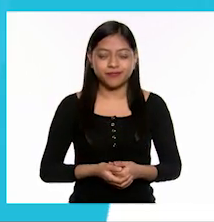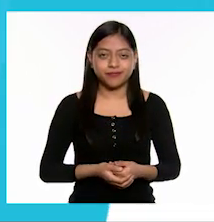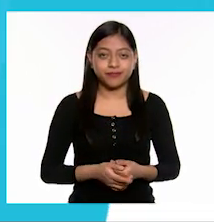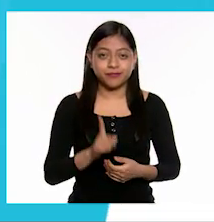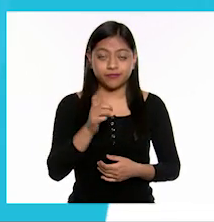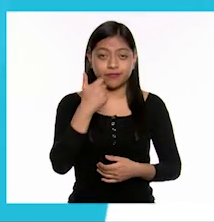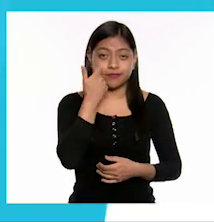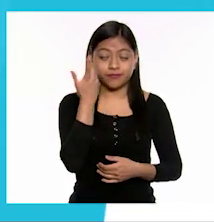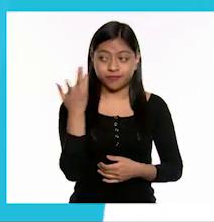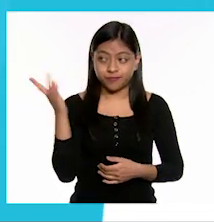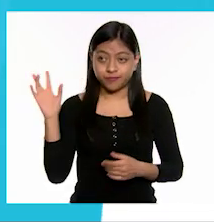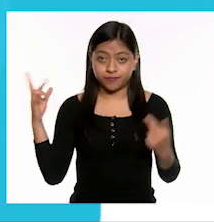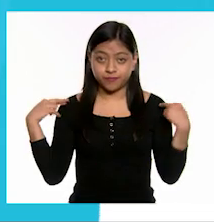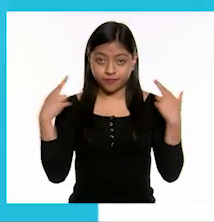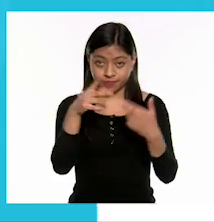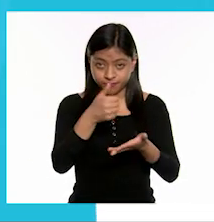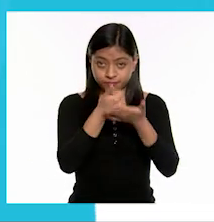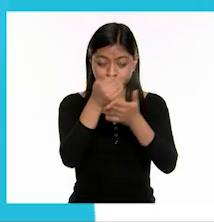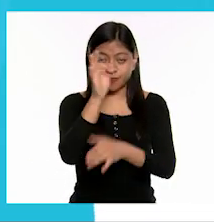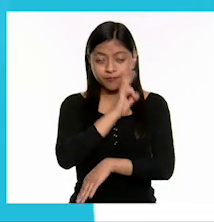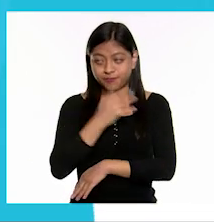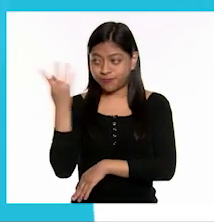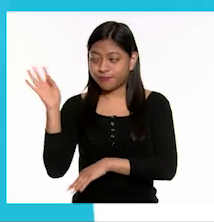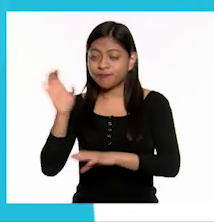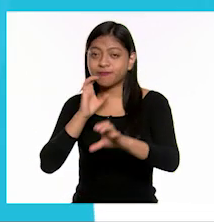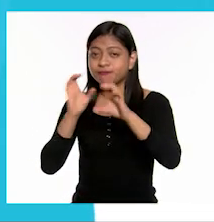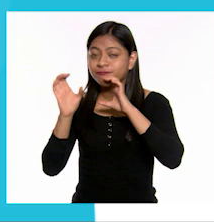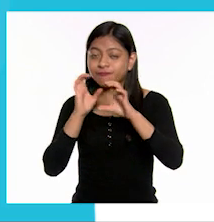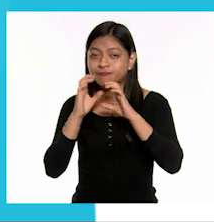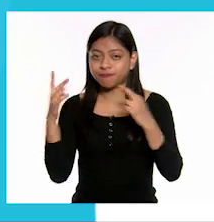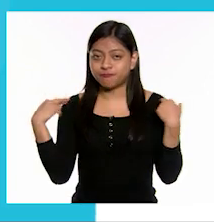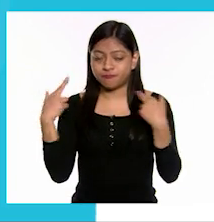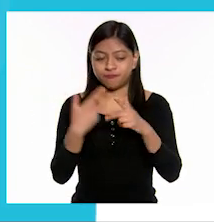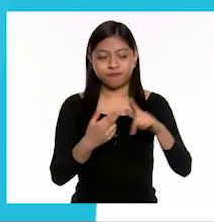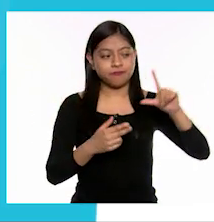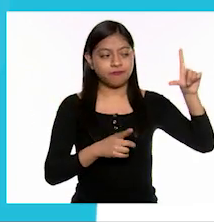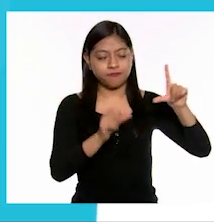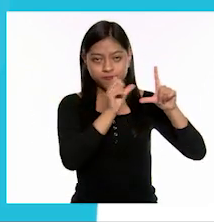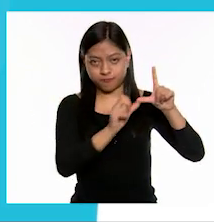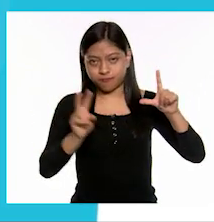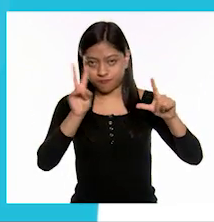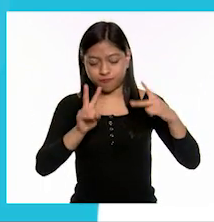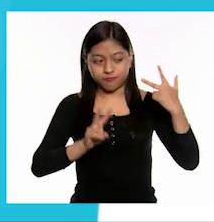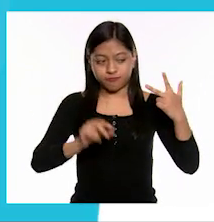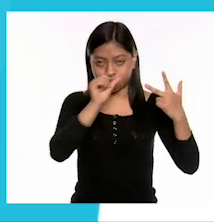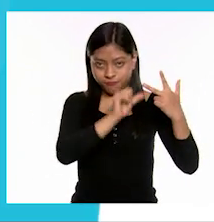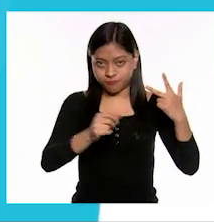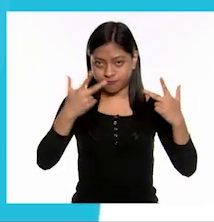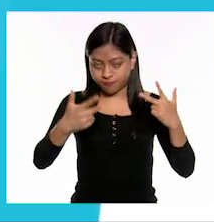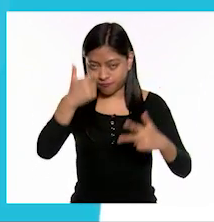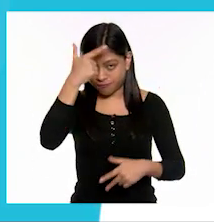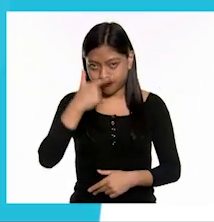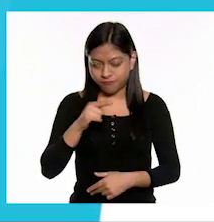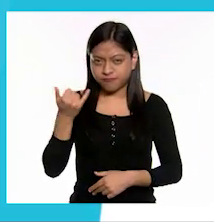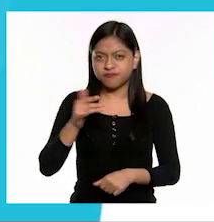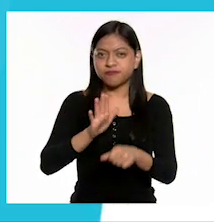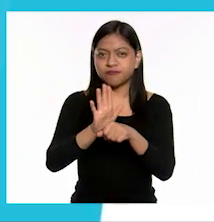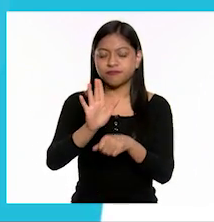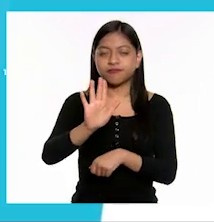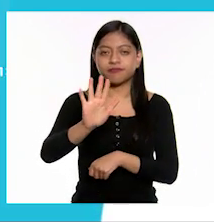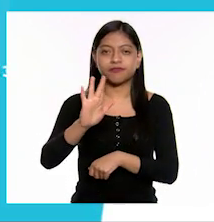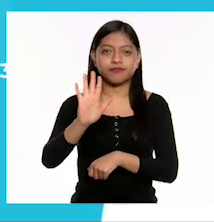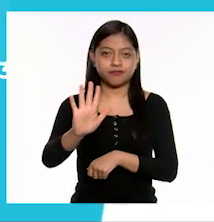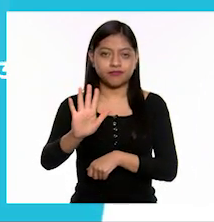para solicitar apoyo pedagógico comunícate con maestras y maestros de lunes a viernes de 8 a 20 horas al teléfono